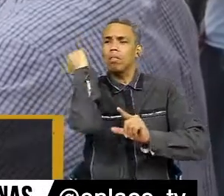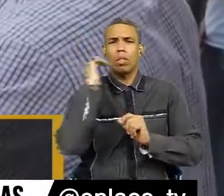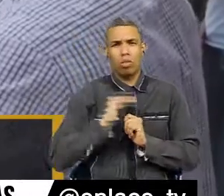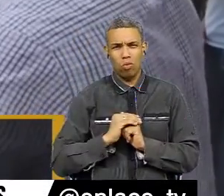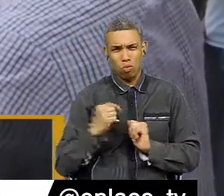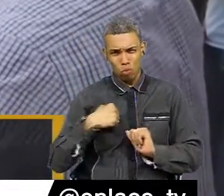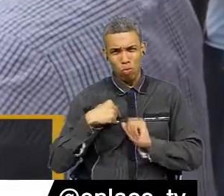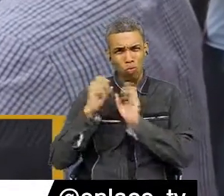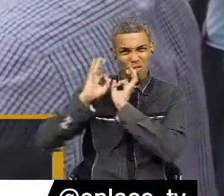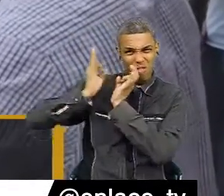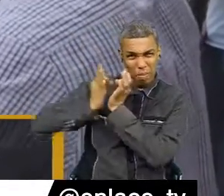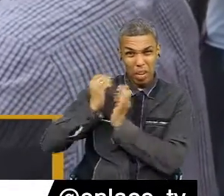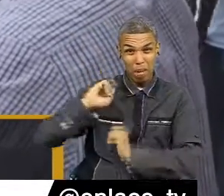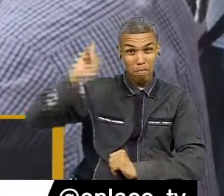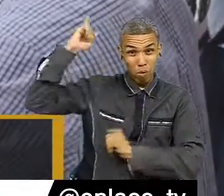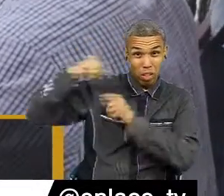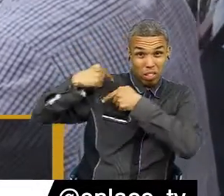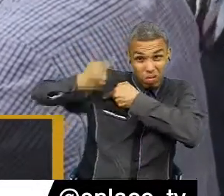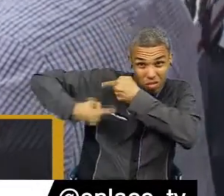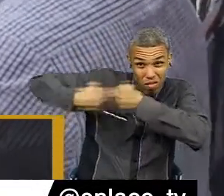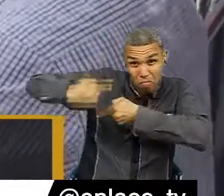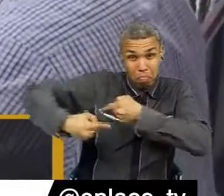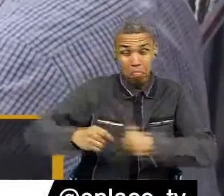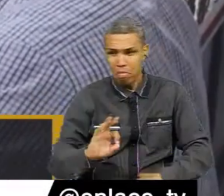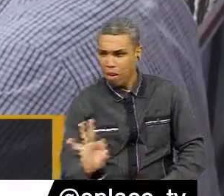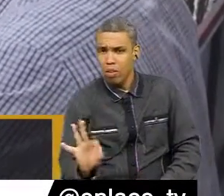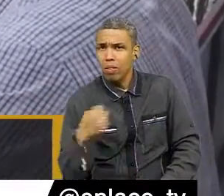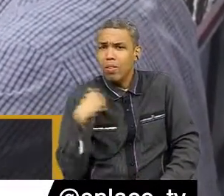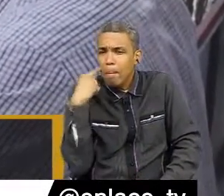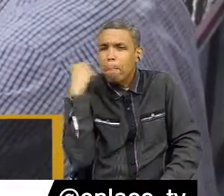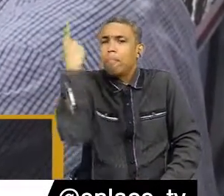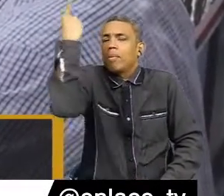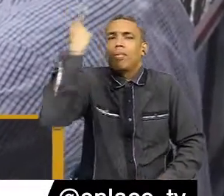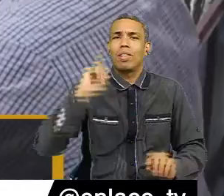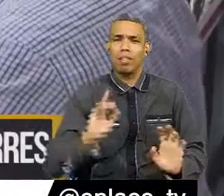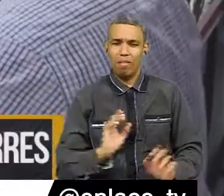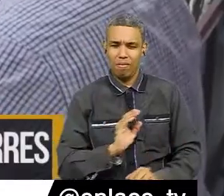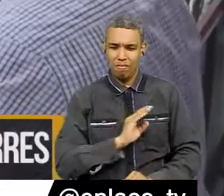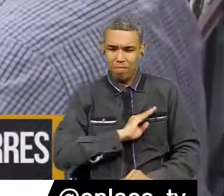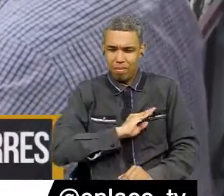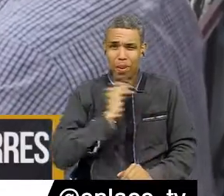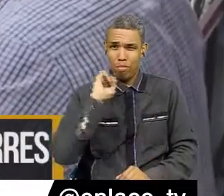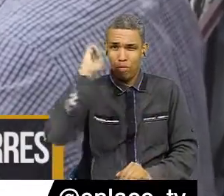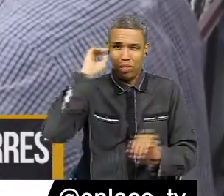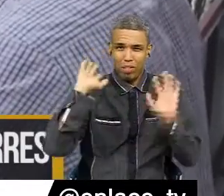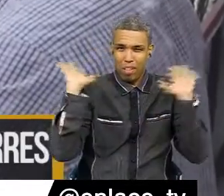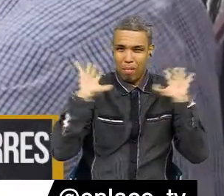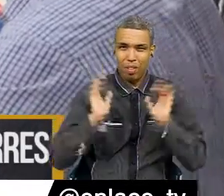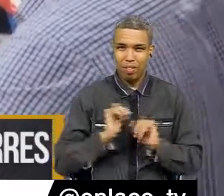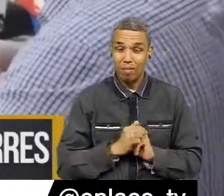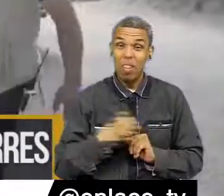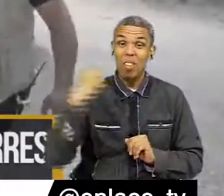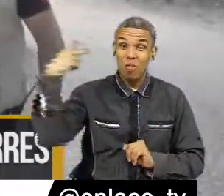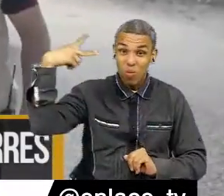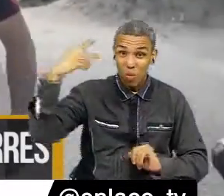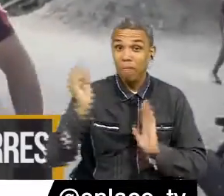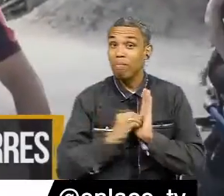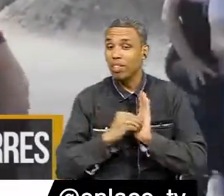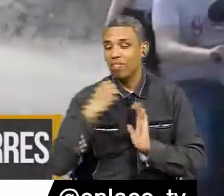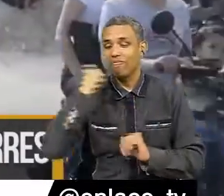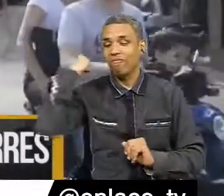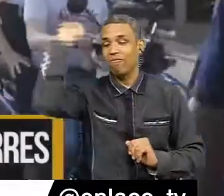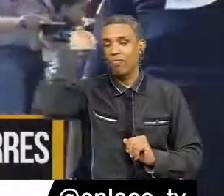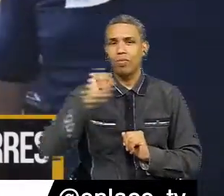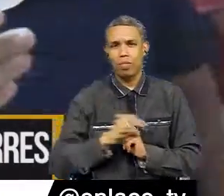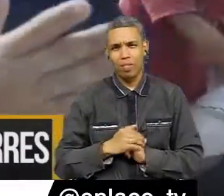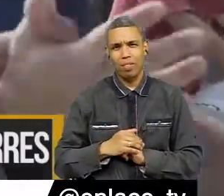ni ese tipo de cosas, ya me tocó luchar contra la marea otra vez, por segunda vez, y por segunda vez volvimos a ganar. La demanda contra